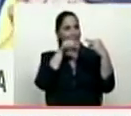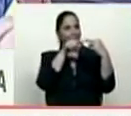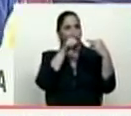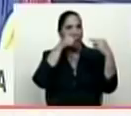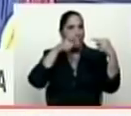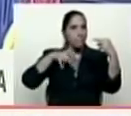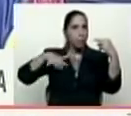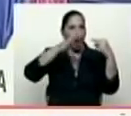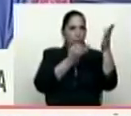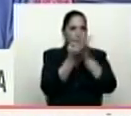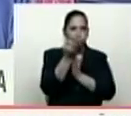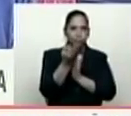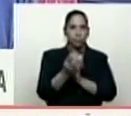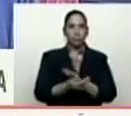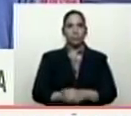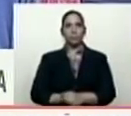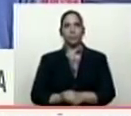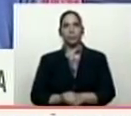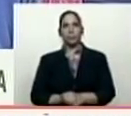rabo de paja tendrán.